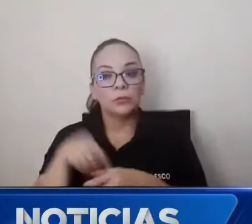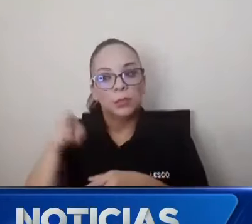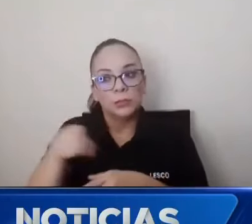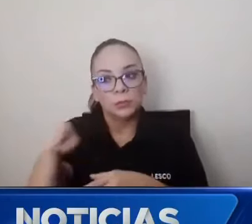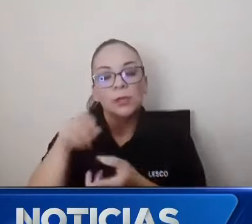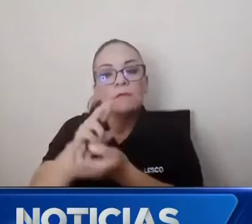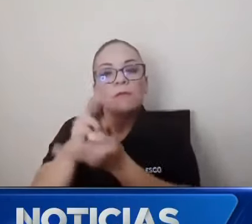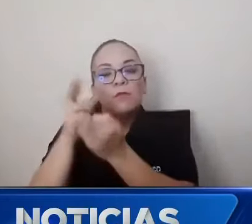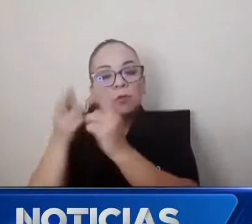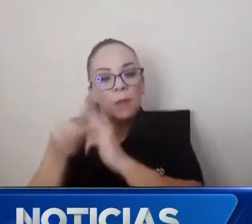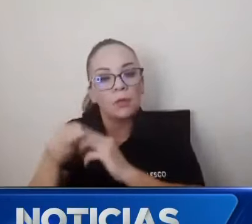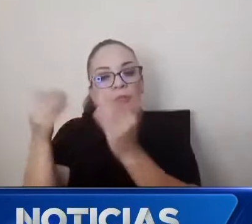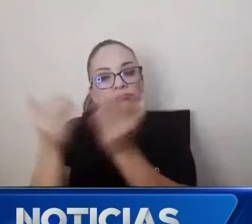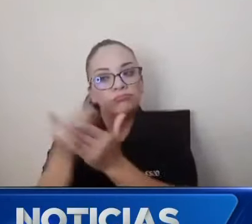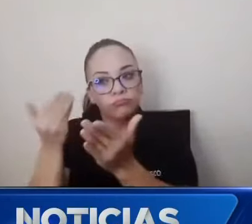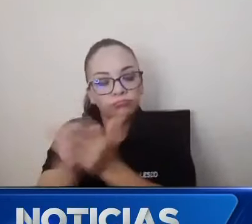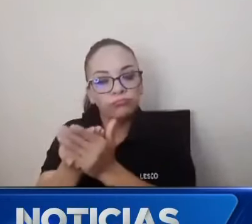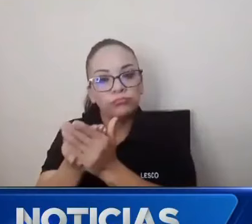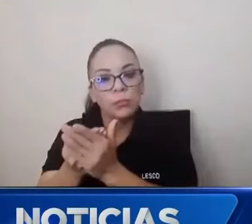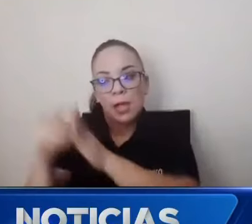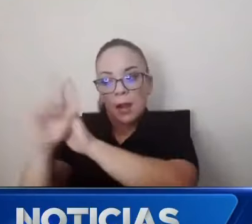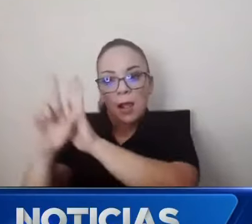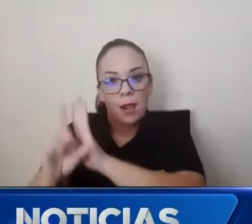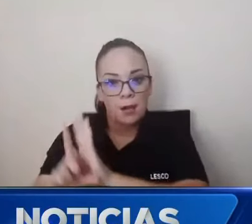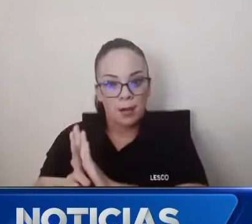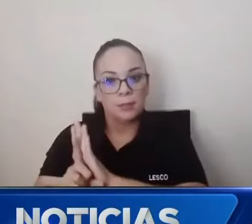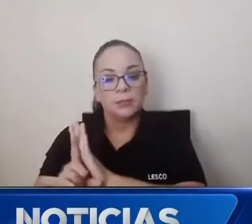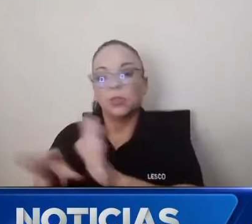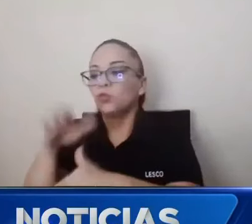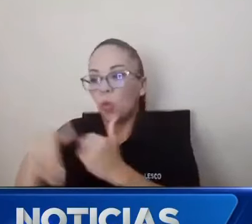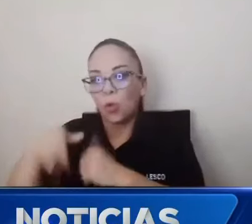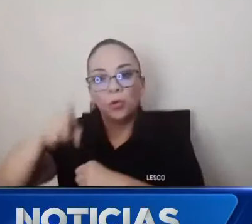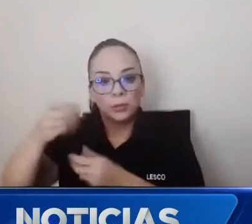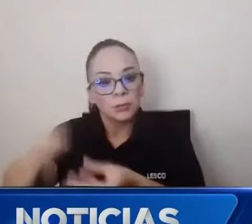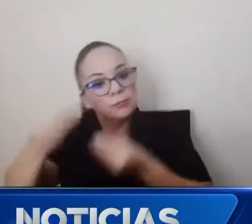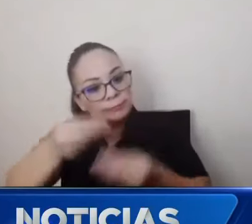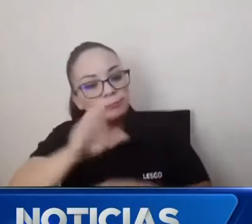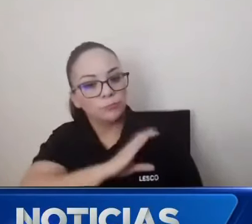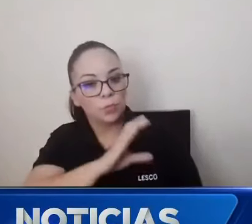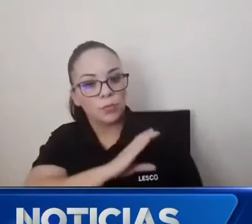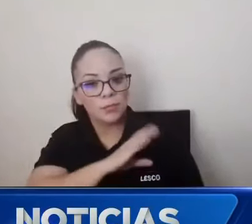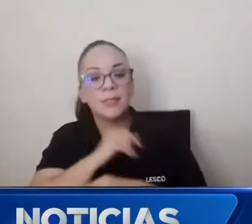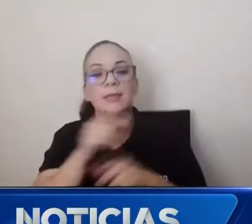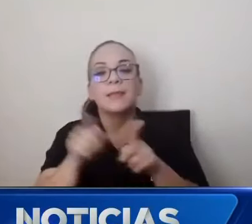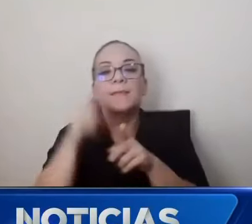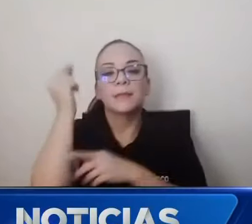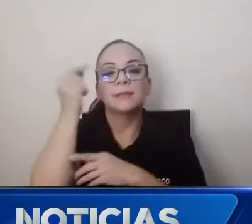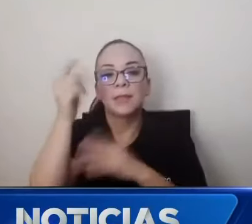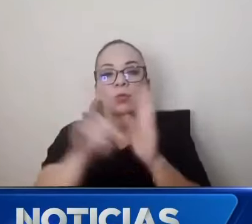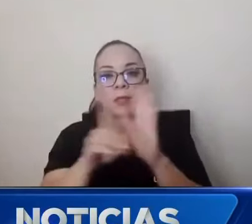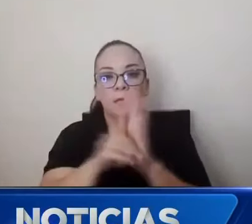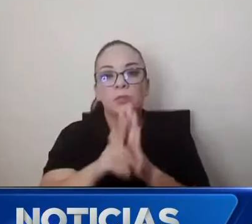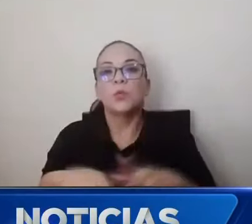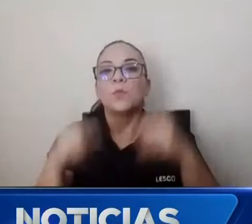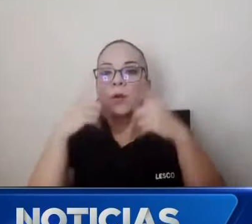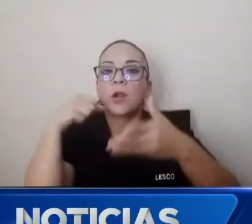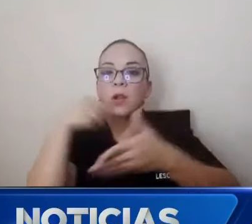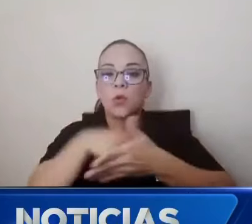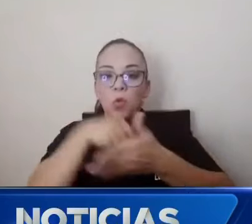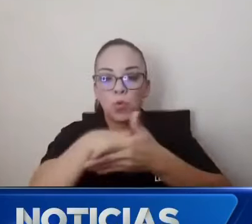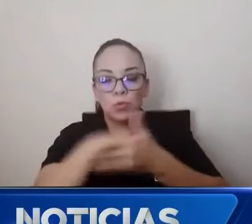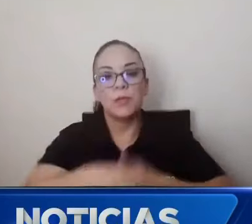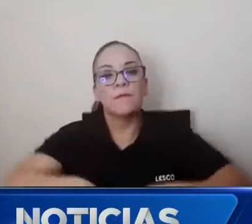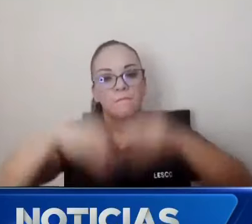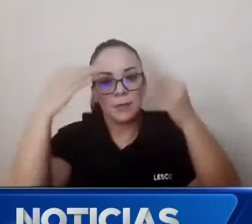el marco legal que requieren hoy nuestras policías y nuestro Estado de Derecho para hacer una lucha efectiva contra el